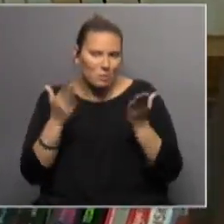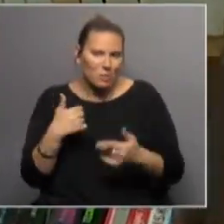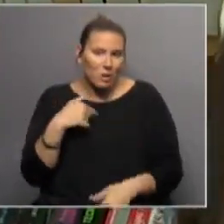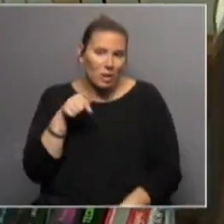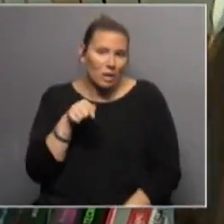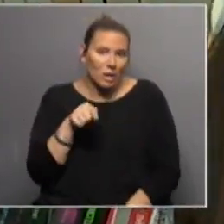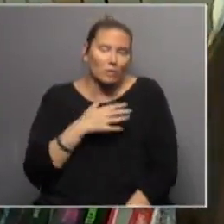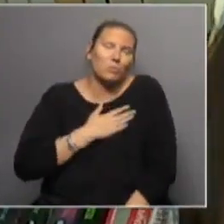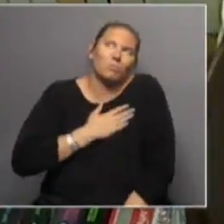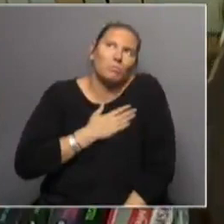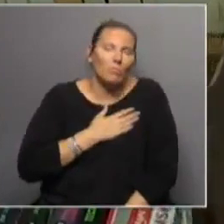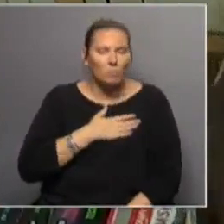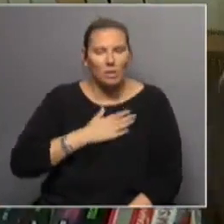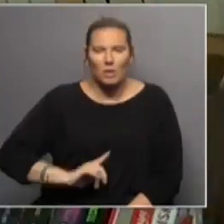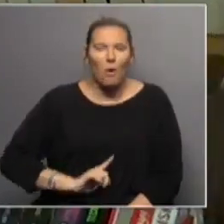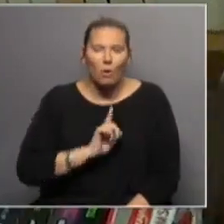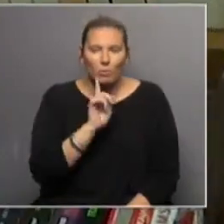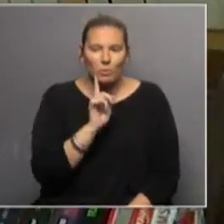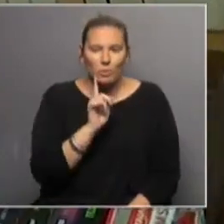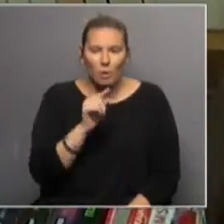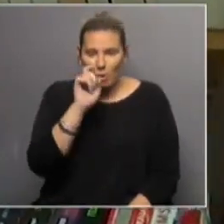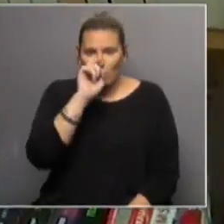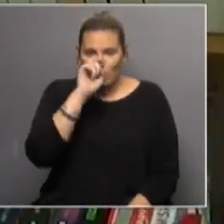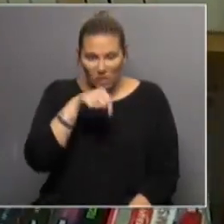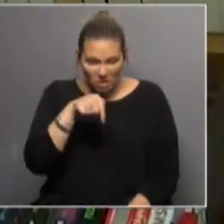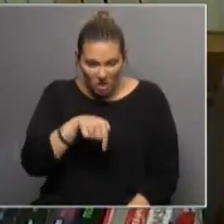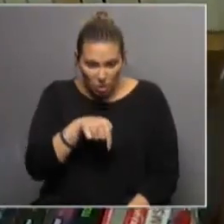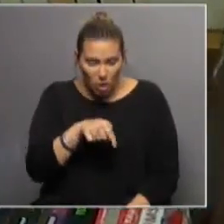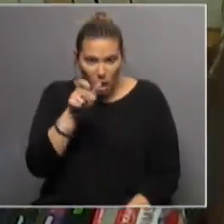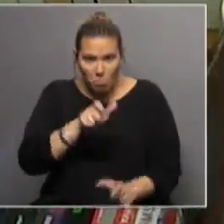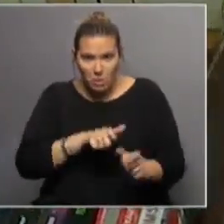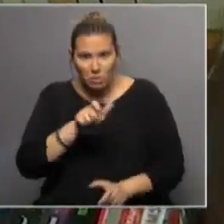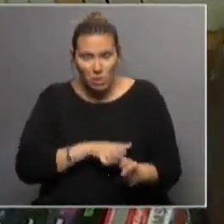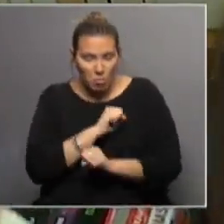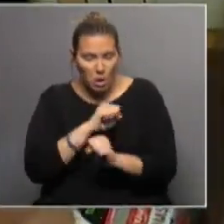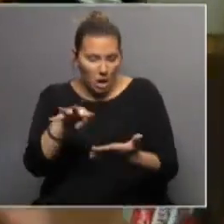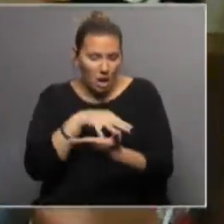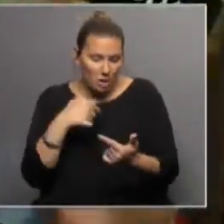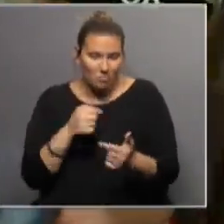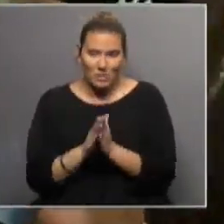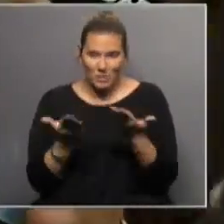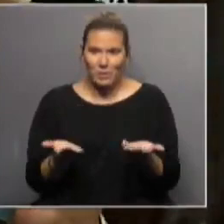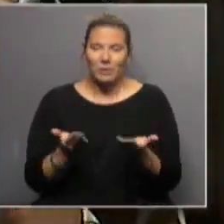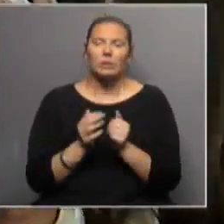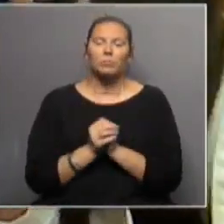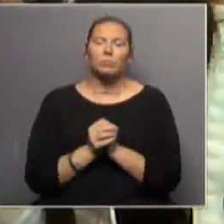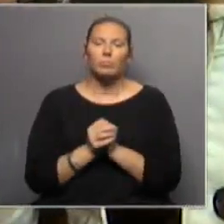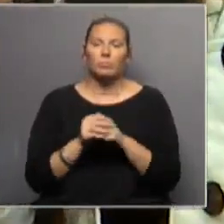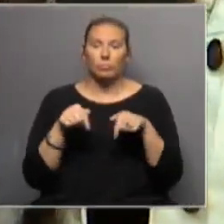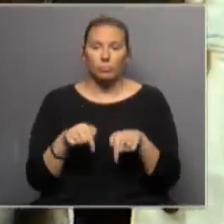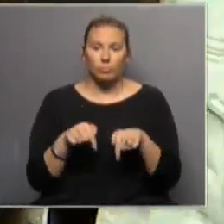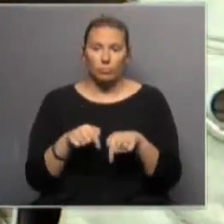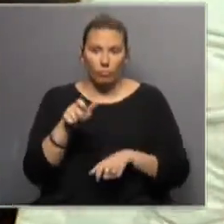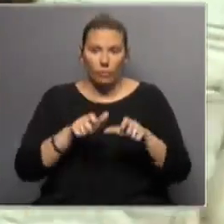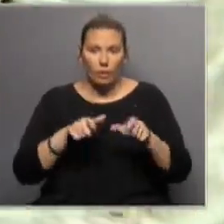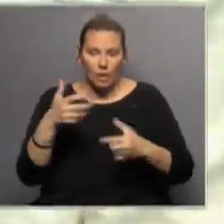verdad que es un placer y es un orgullo que montevideanos accedan a mi escritura, ¿no? Muy bien, y hoy para la